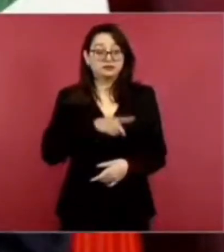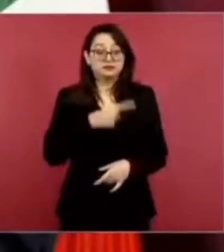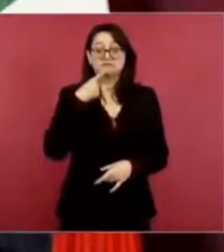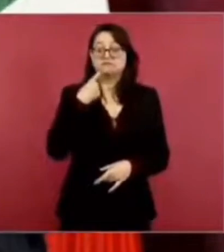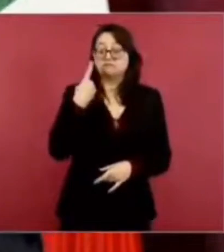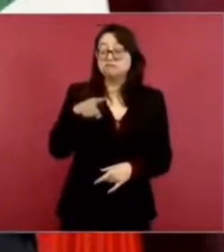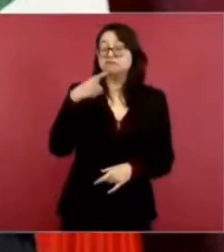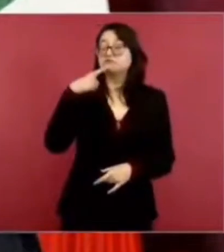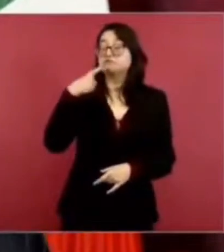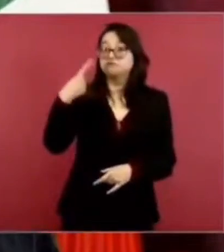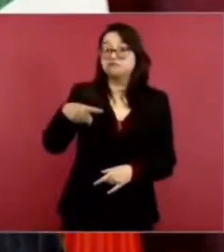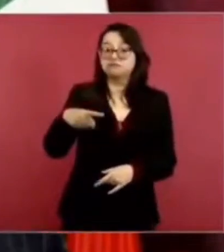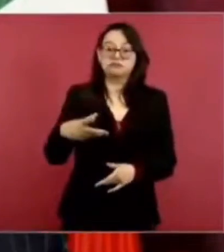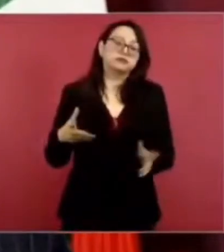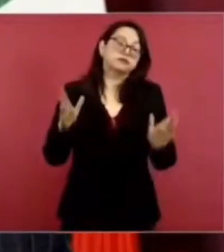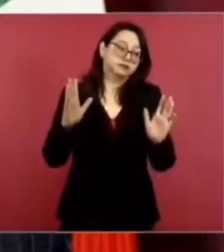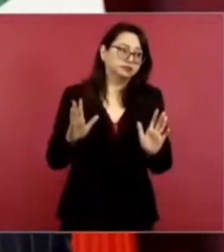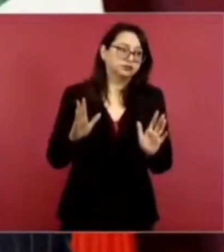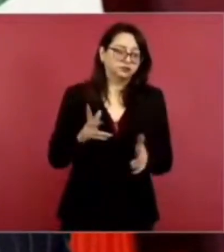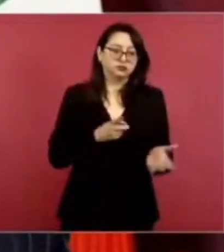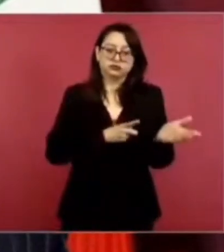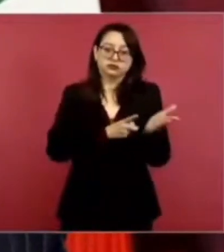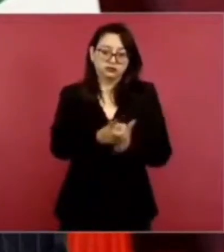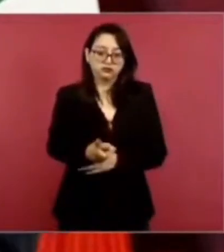en el gobierno nuestro,